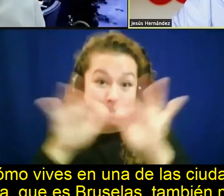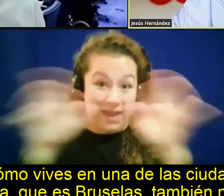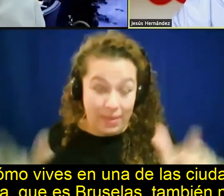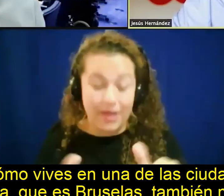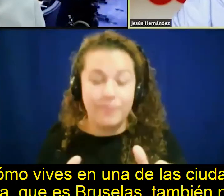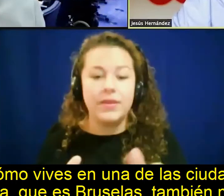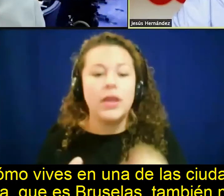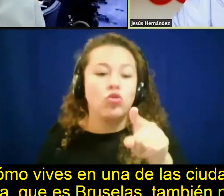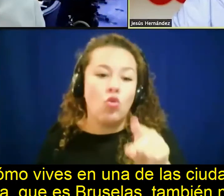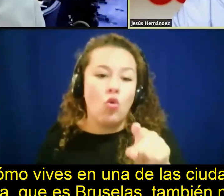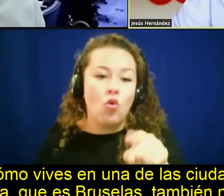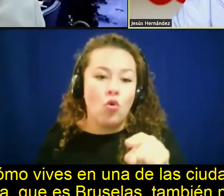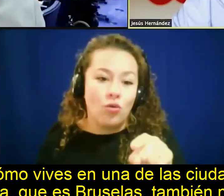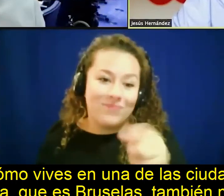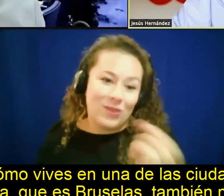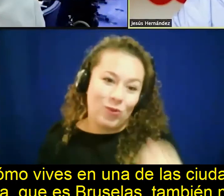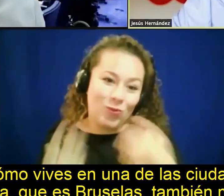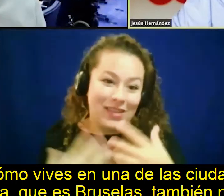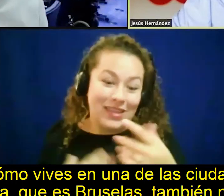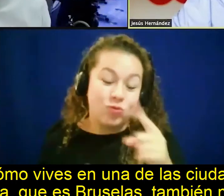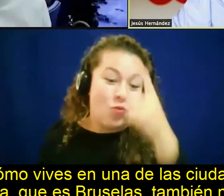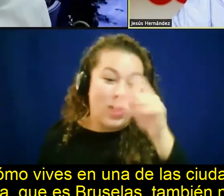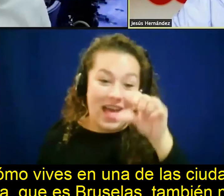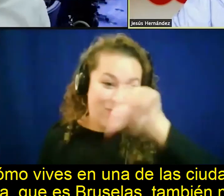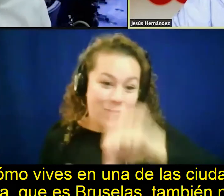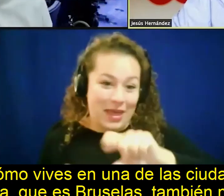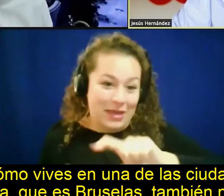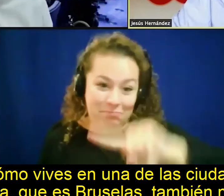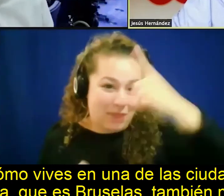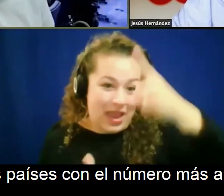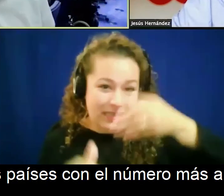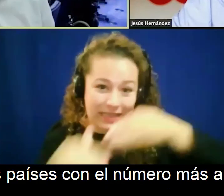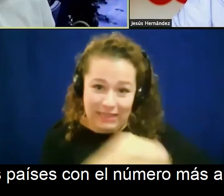las ciudades más inaccesibles de Europa, que es Bruselas, sí, pues también nos sí. aportaría.